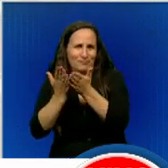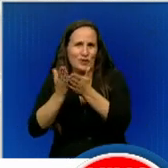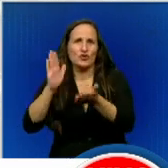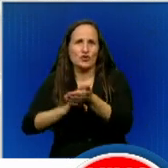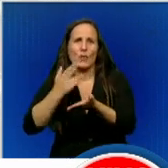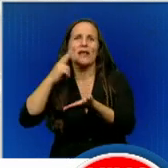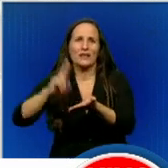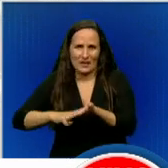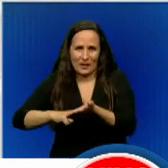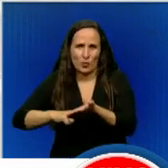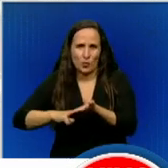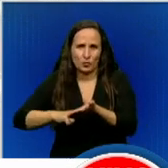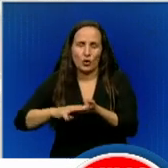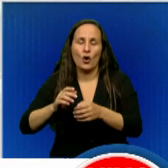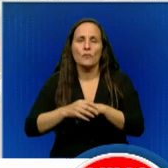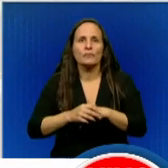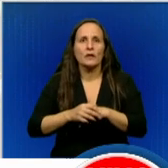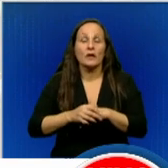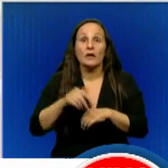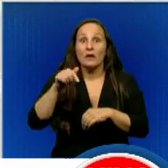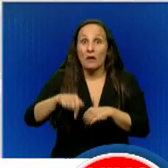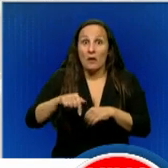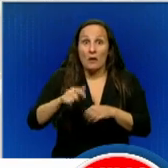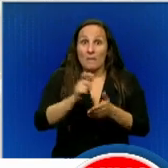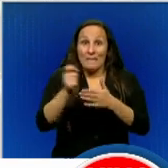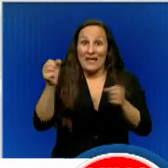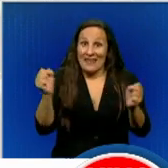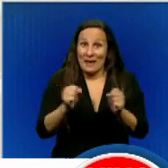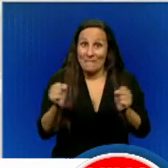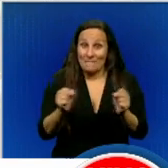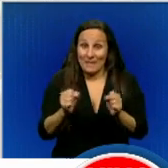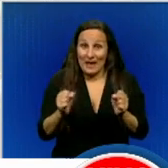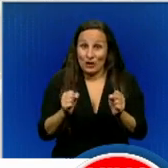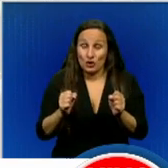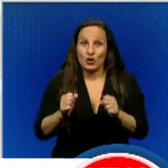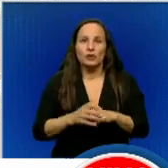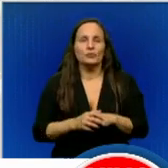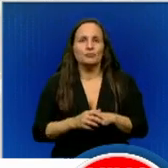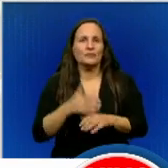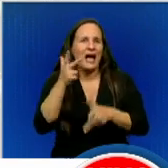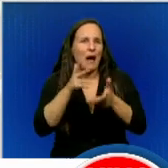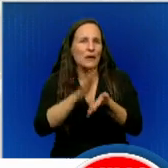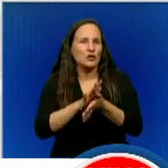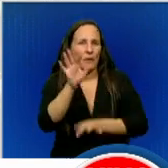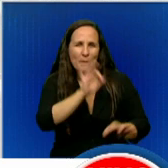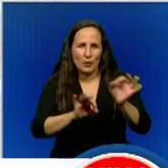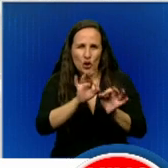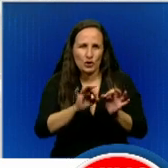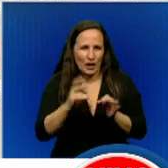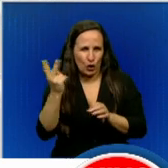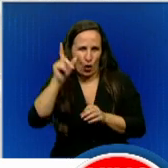también en doctrina tributaria el repar de este mes de mayo refiriéndose a este proyecto dicen